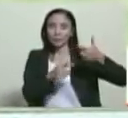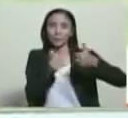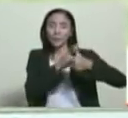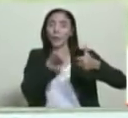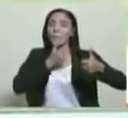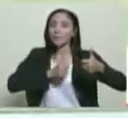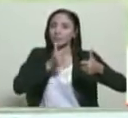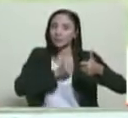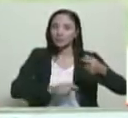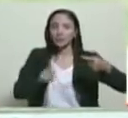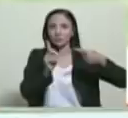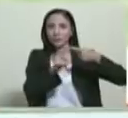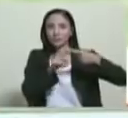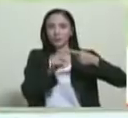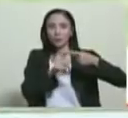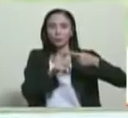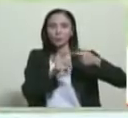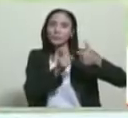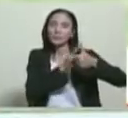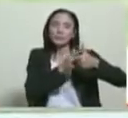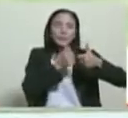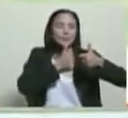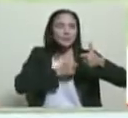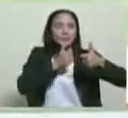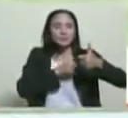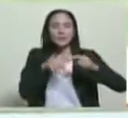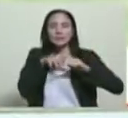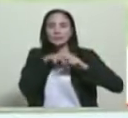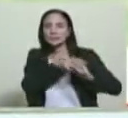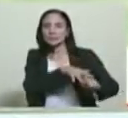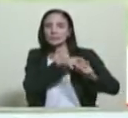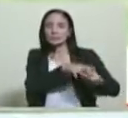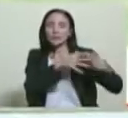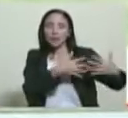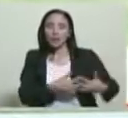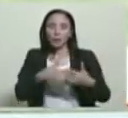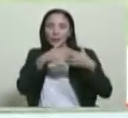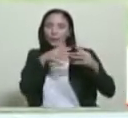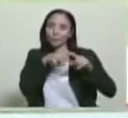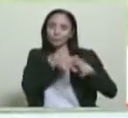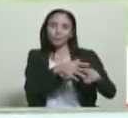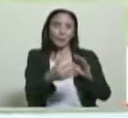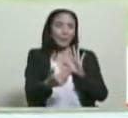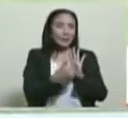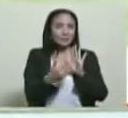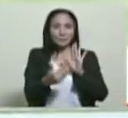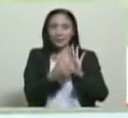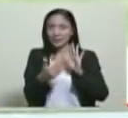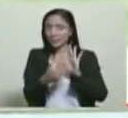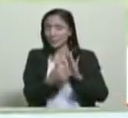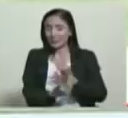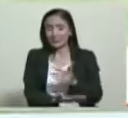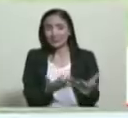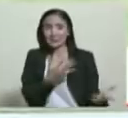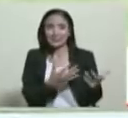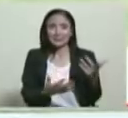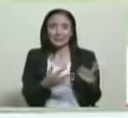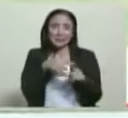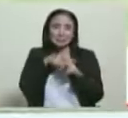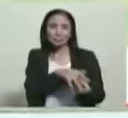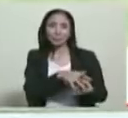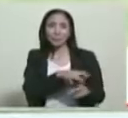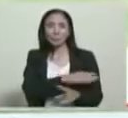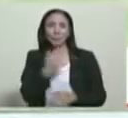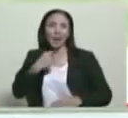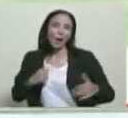Resistir. Resistir frente a los embates del imperialismo, sus amenazas, sus bravuconadas, sus